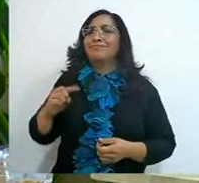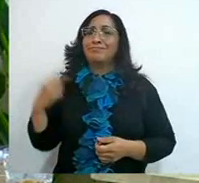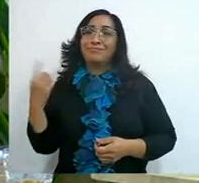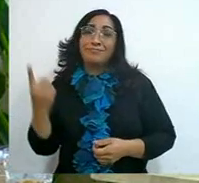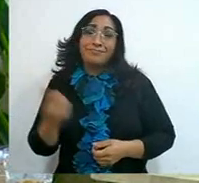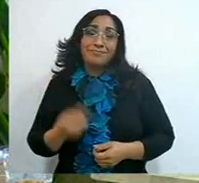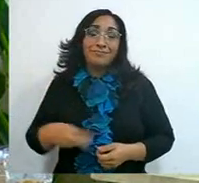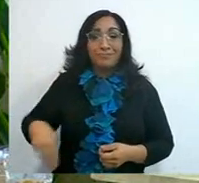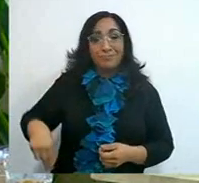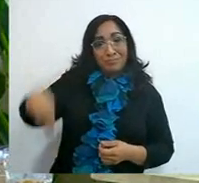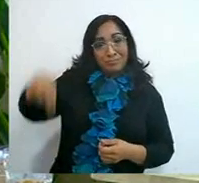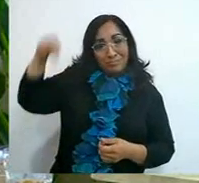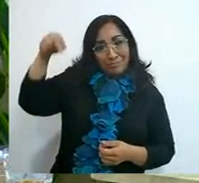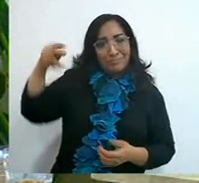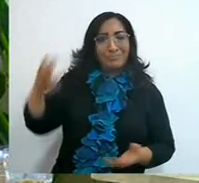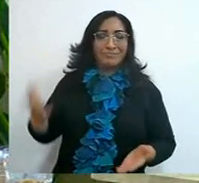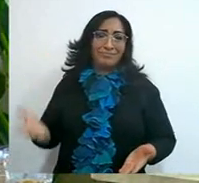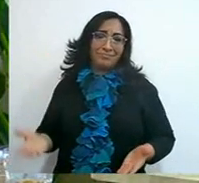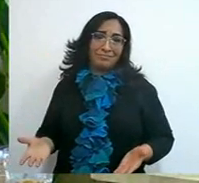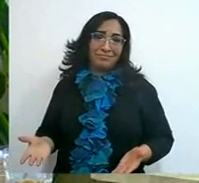de ser de aquella tierra